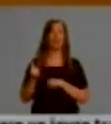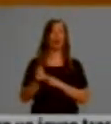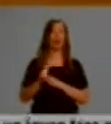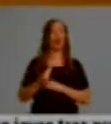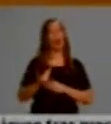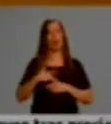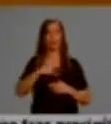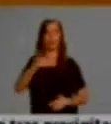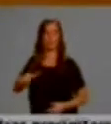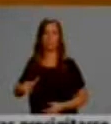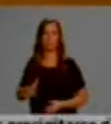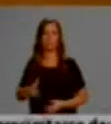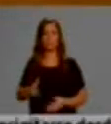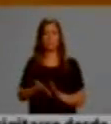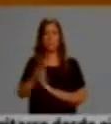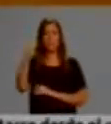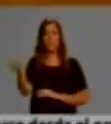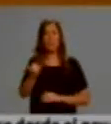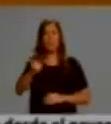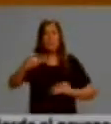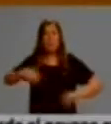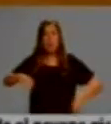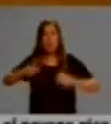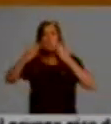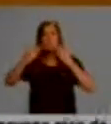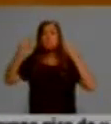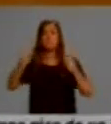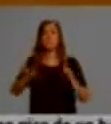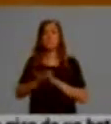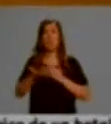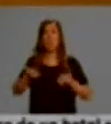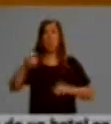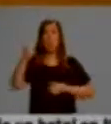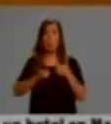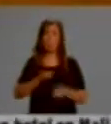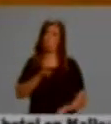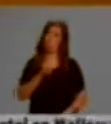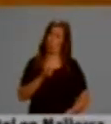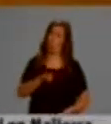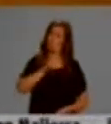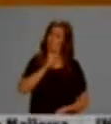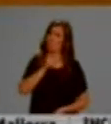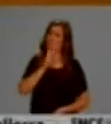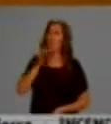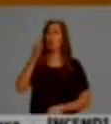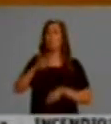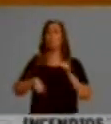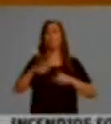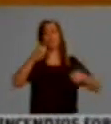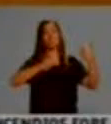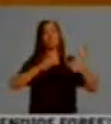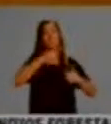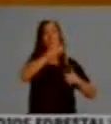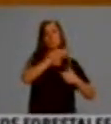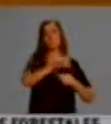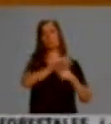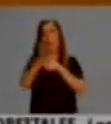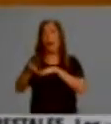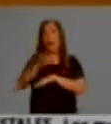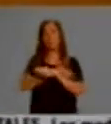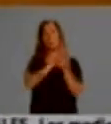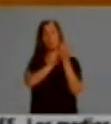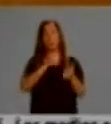Un empresario honesto tiene pocas posibilidades de ganar un concurso o una licitación frente a otro que haya pasado por